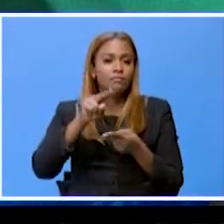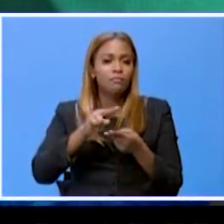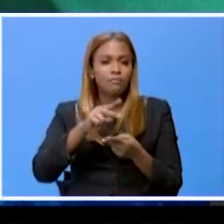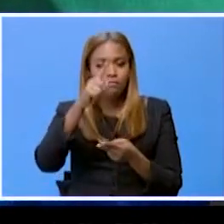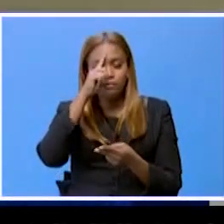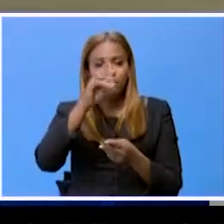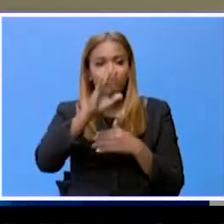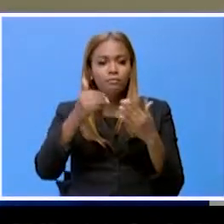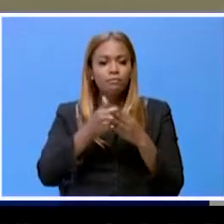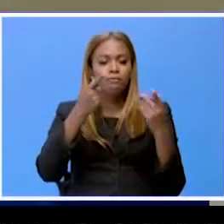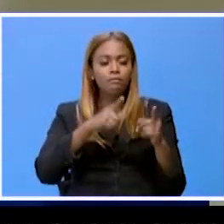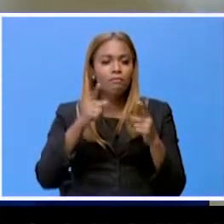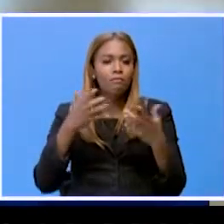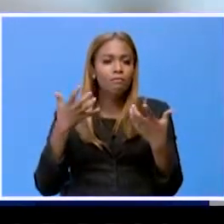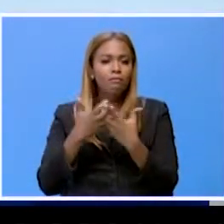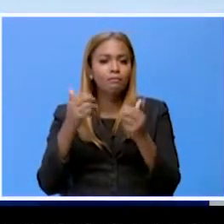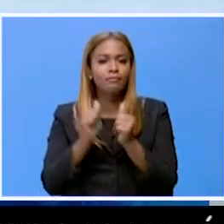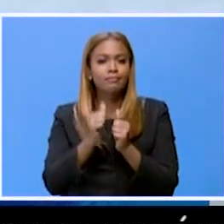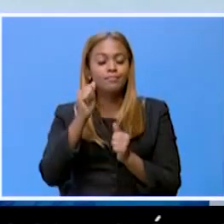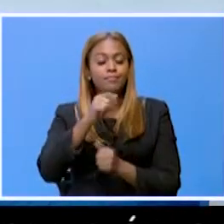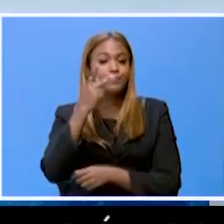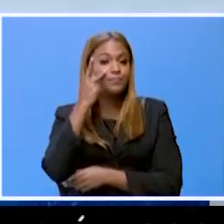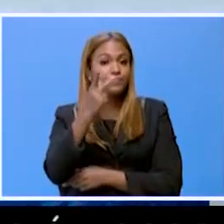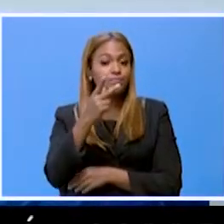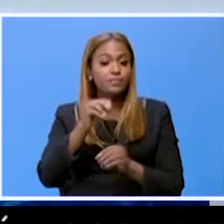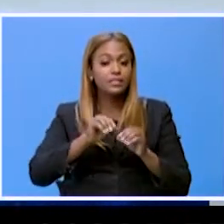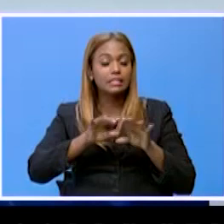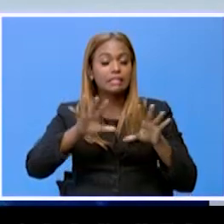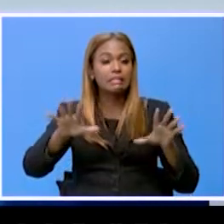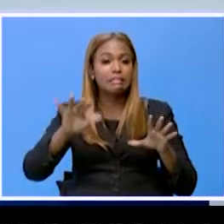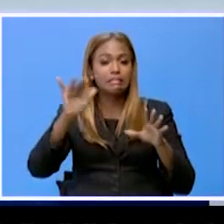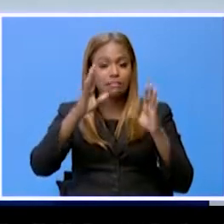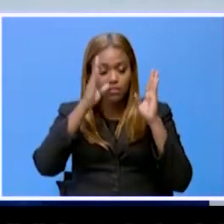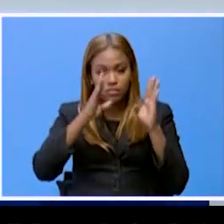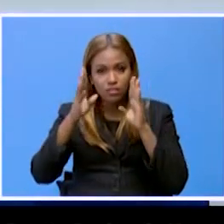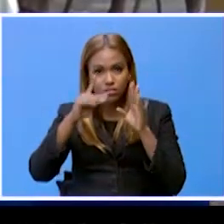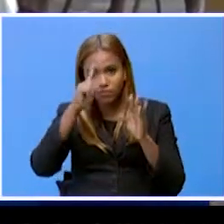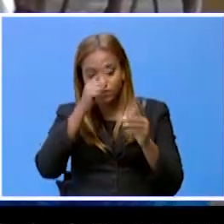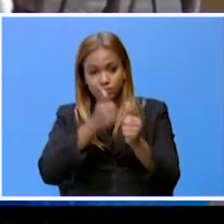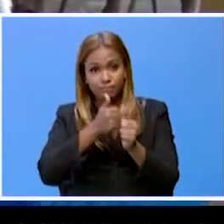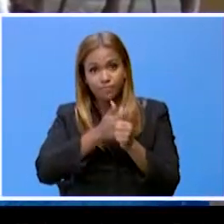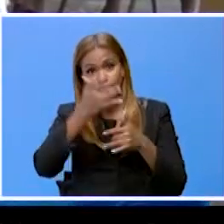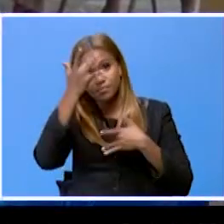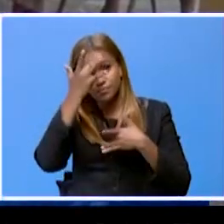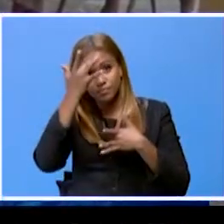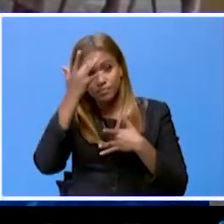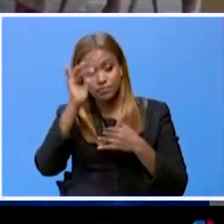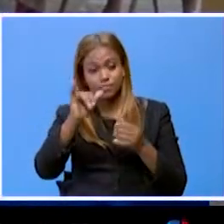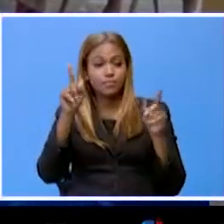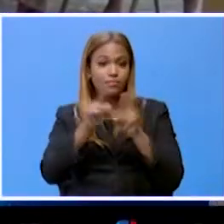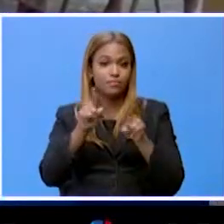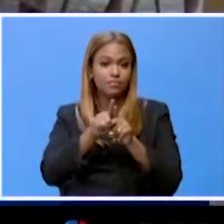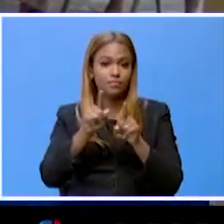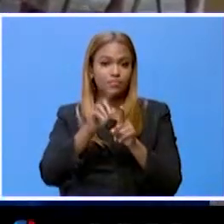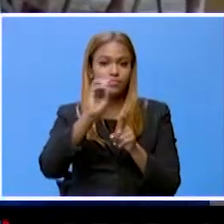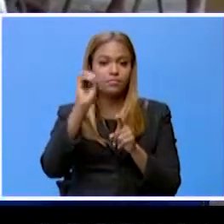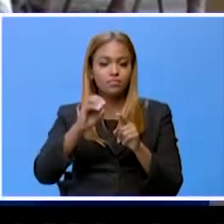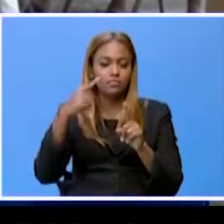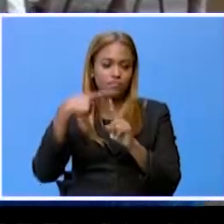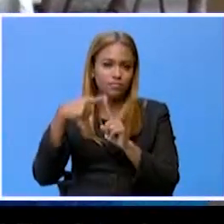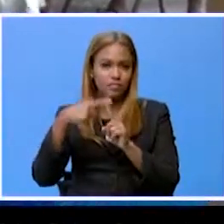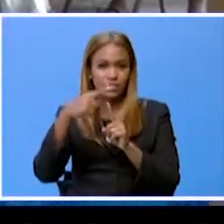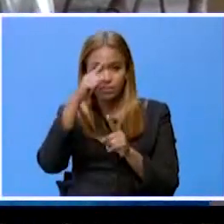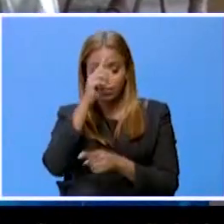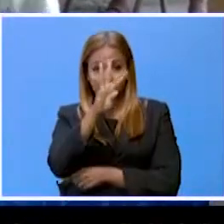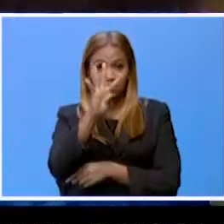diferentes aspectos relacionados con la detección, diseminación y atención de dicha enfermedad. En ese sentido, la tasa de positividad